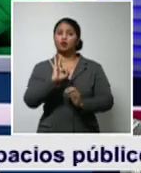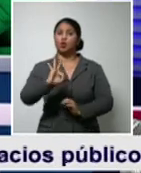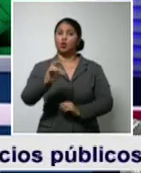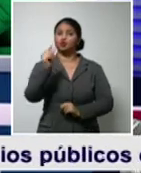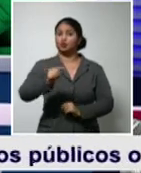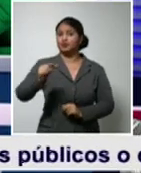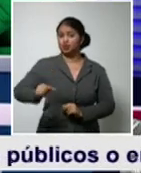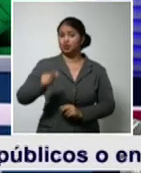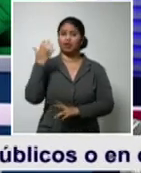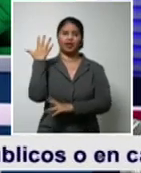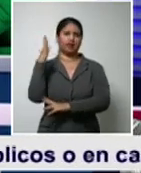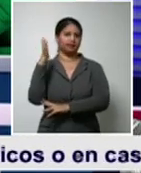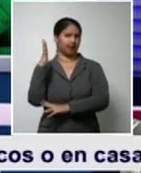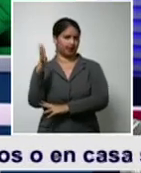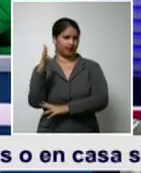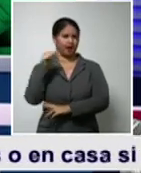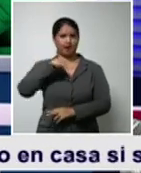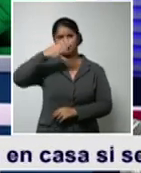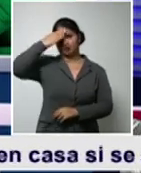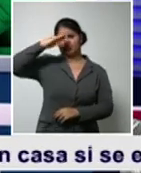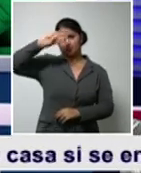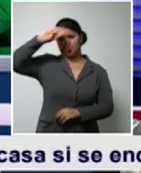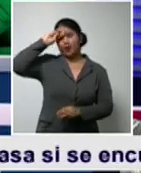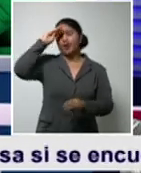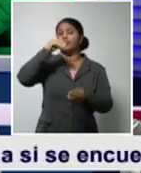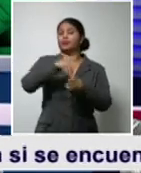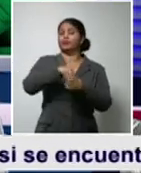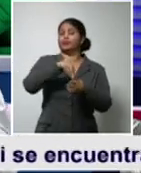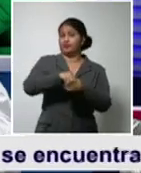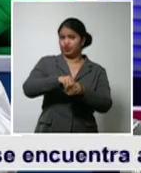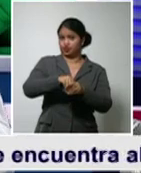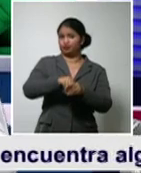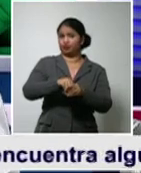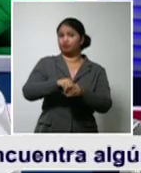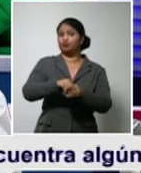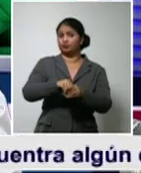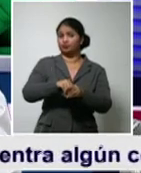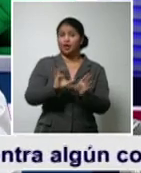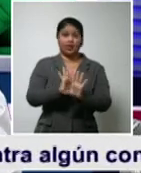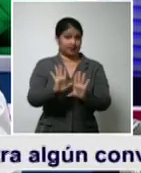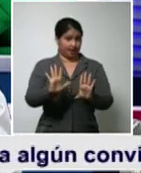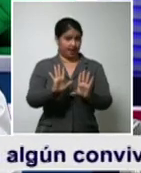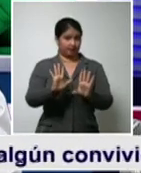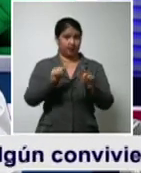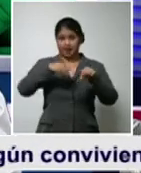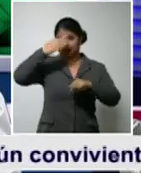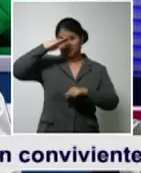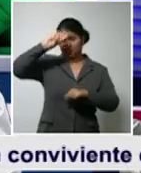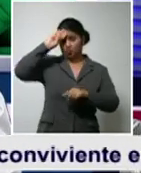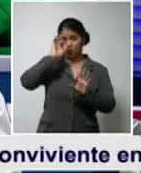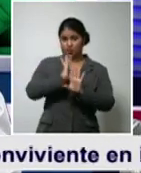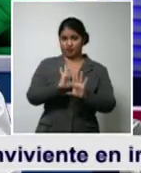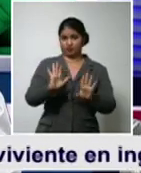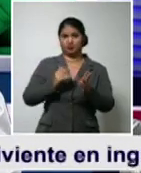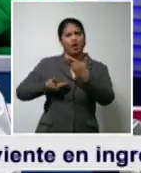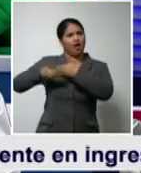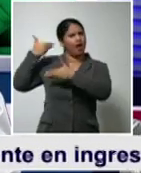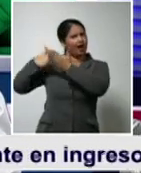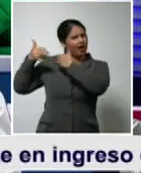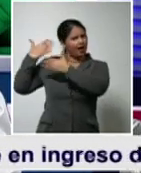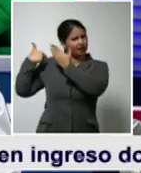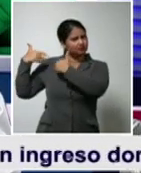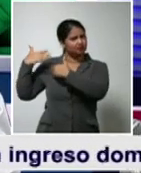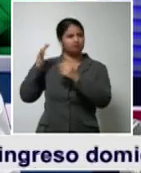nuestro país. Un canadiense que es autóctono, no es importado,